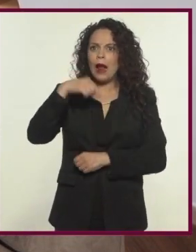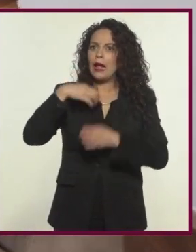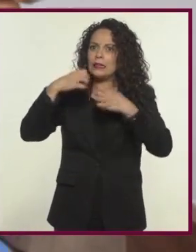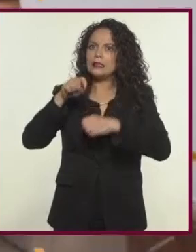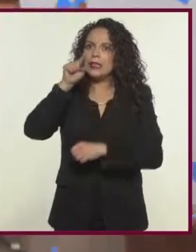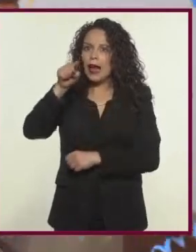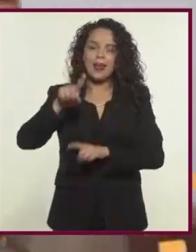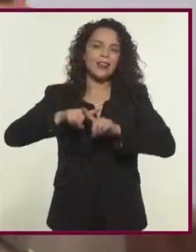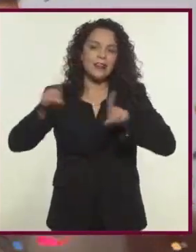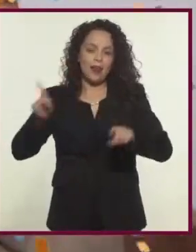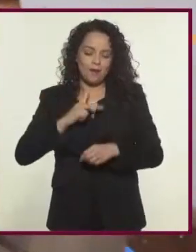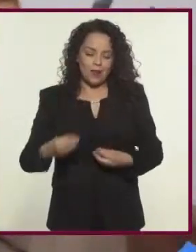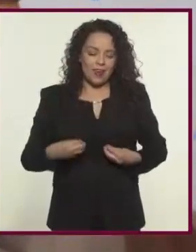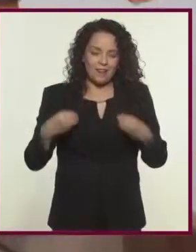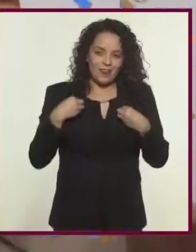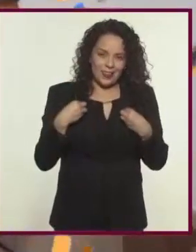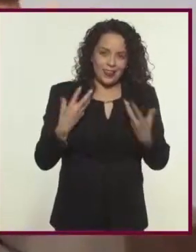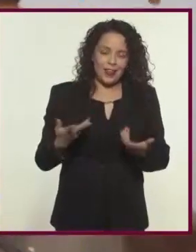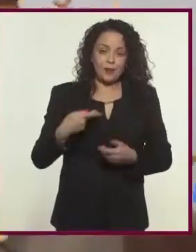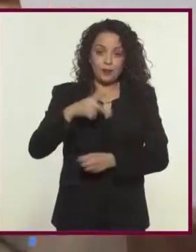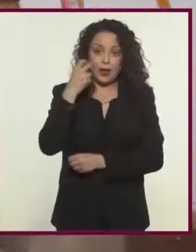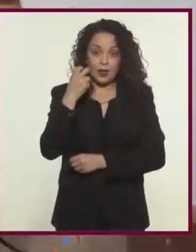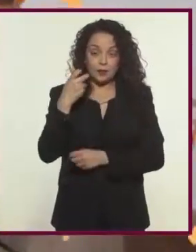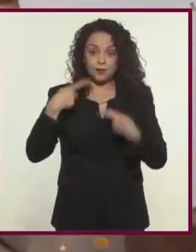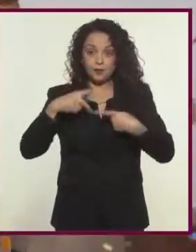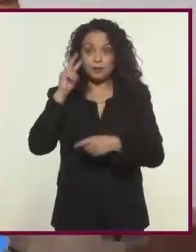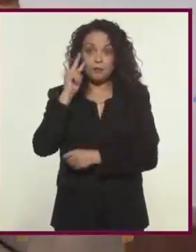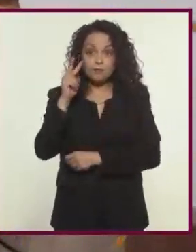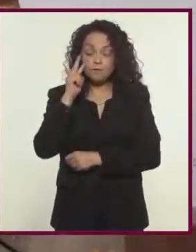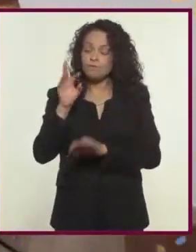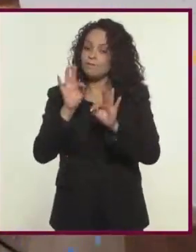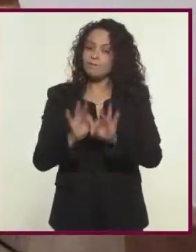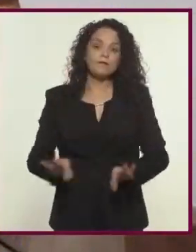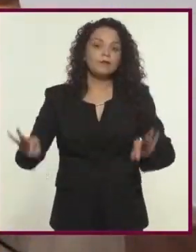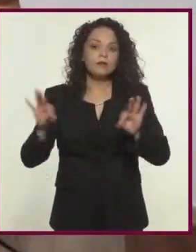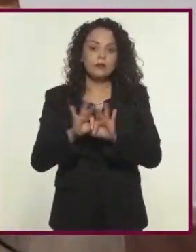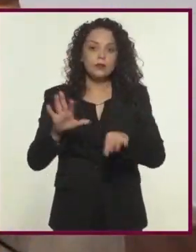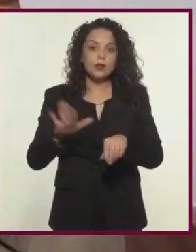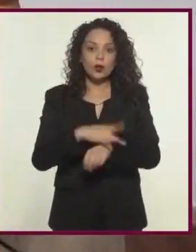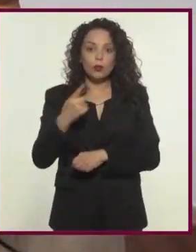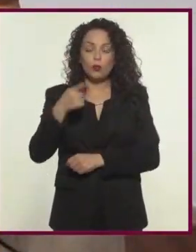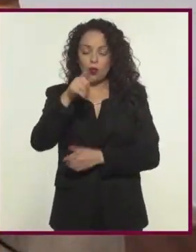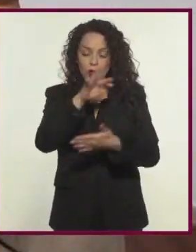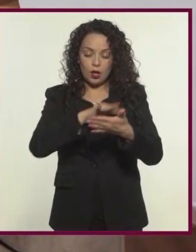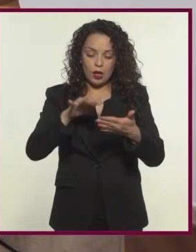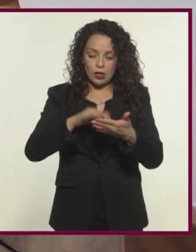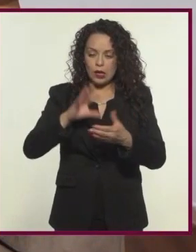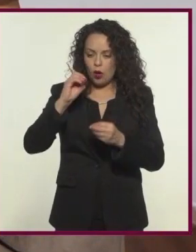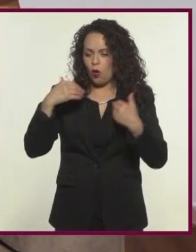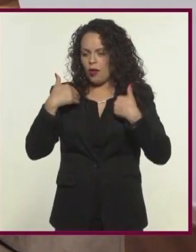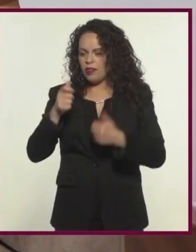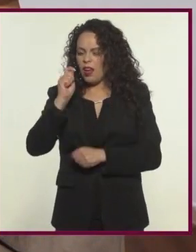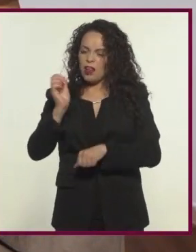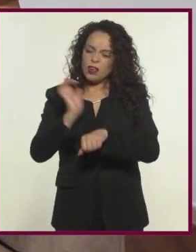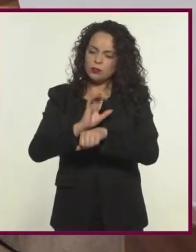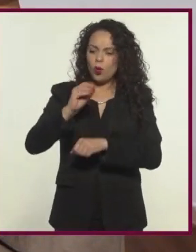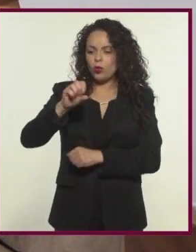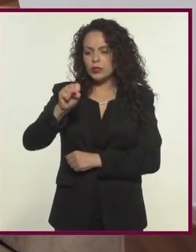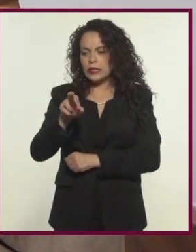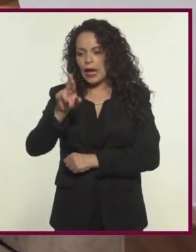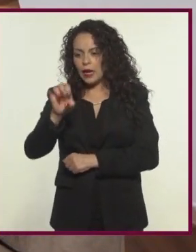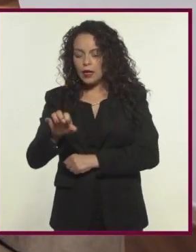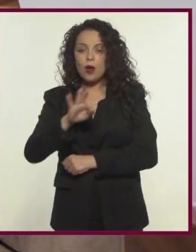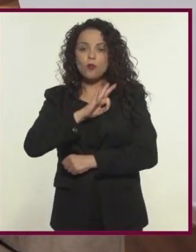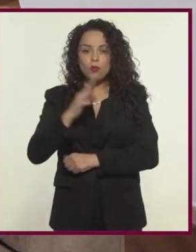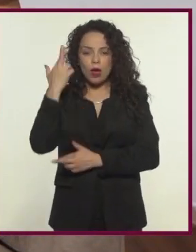cuantos minutos. Después de todo, la experiencia del espectador es también importante, ya que dentro de la lectura o análisis de una serie o